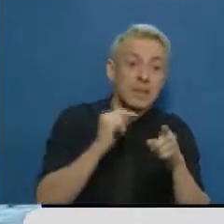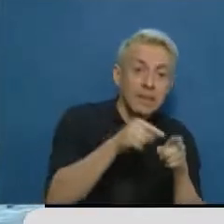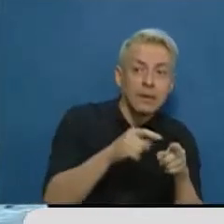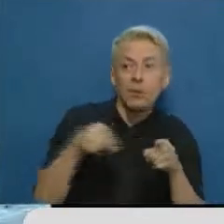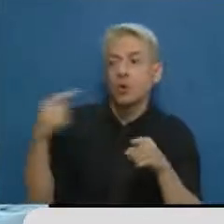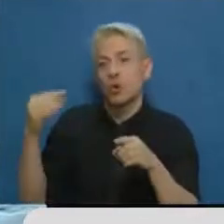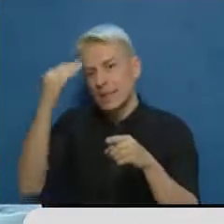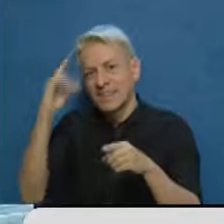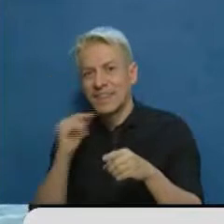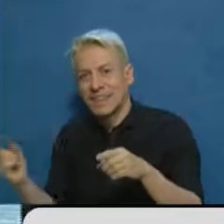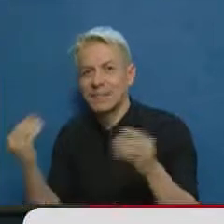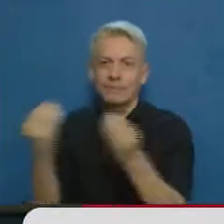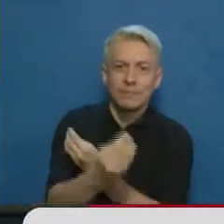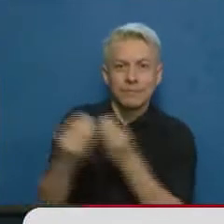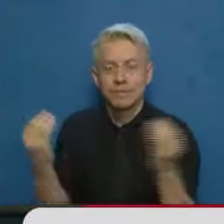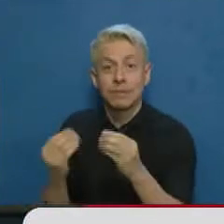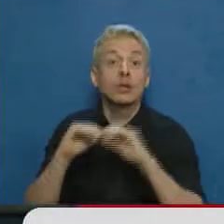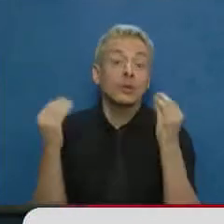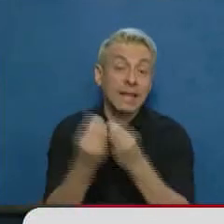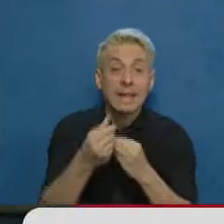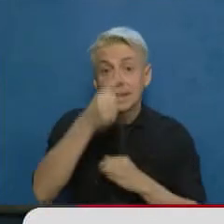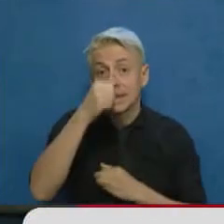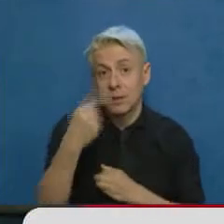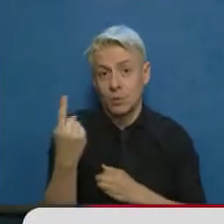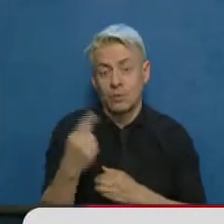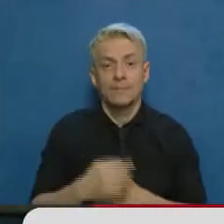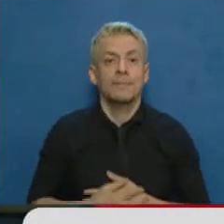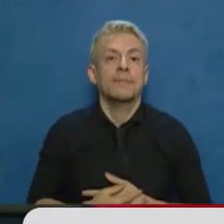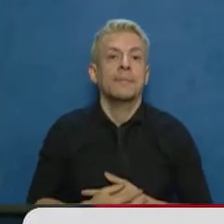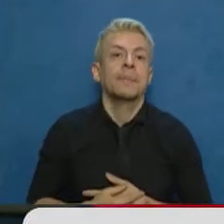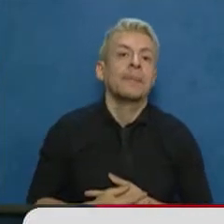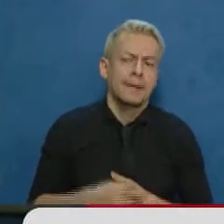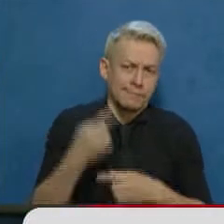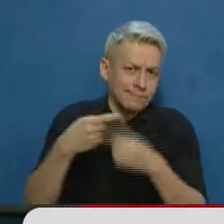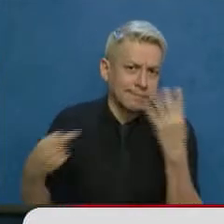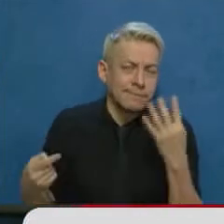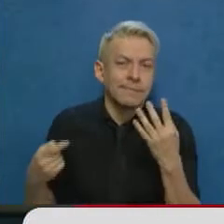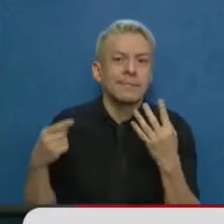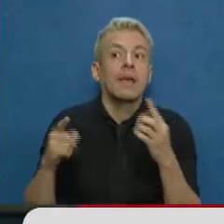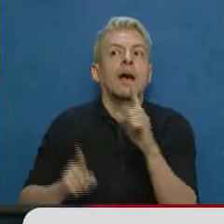28, En total somos 61, pero bueno, tenemos guardias y hay gente que está limitada